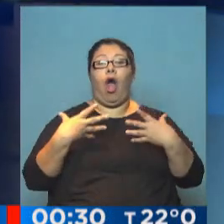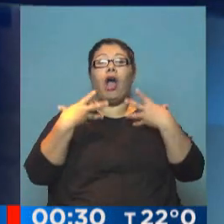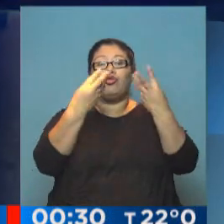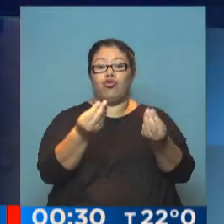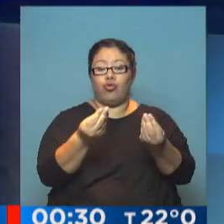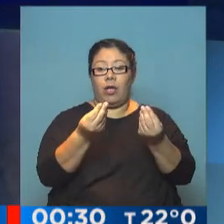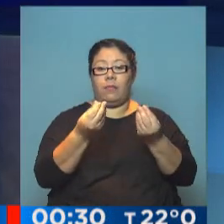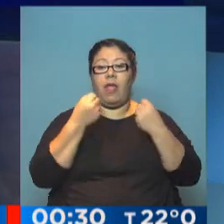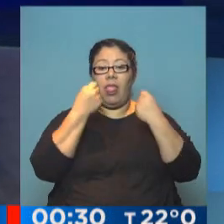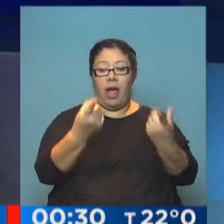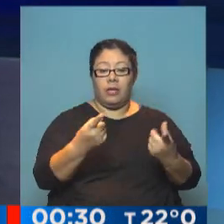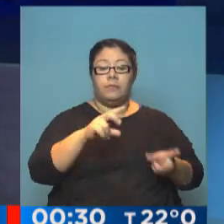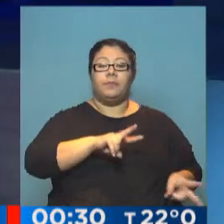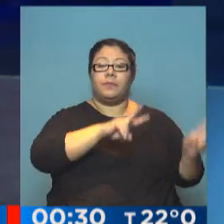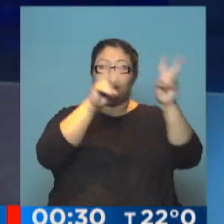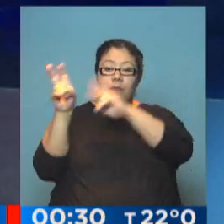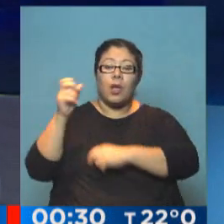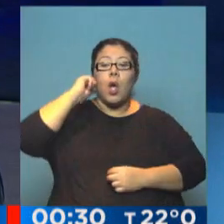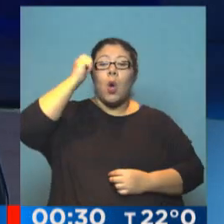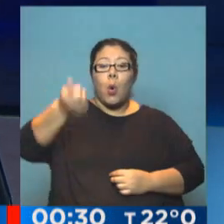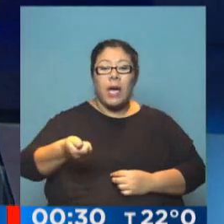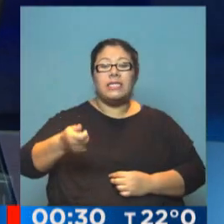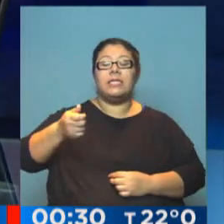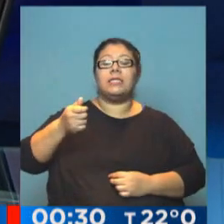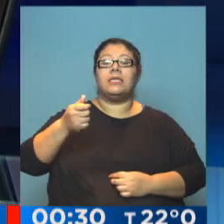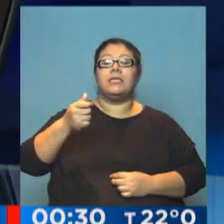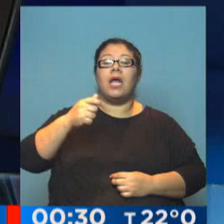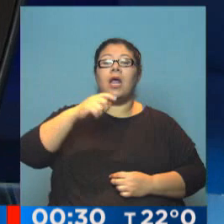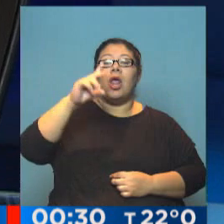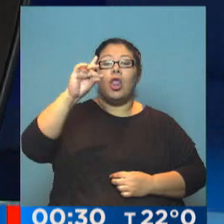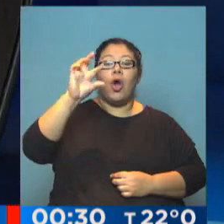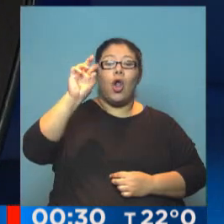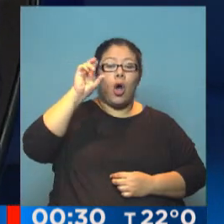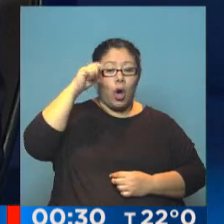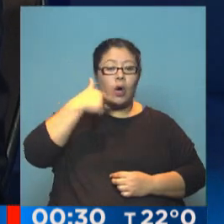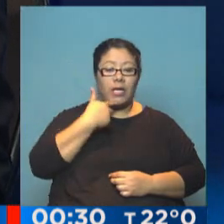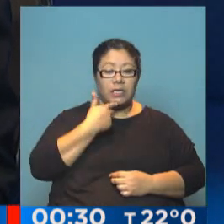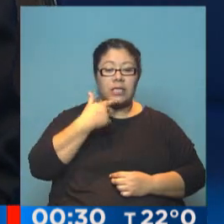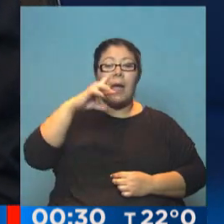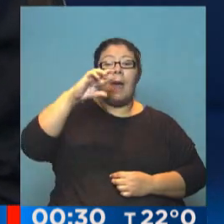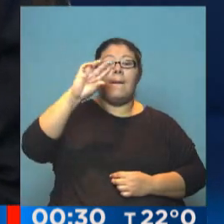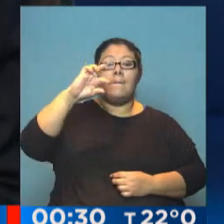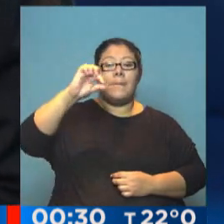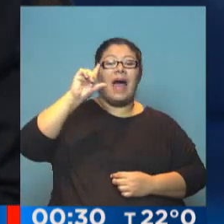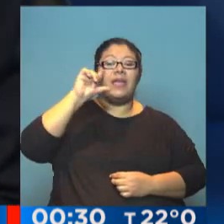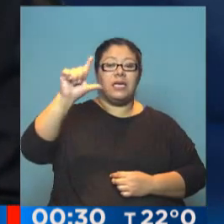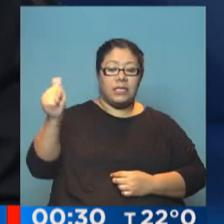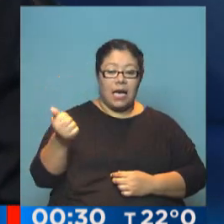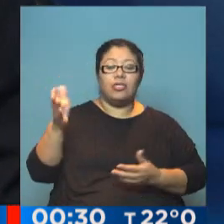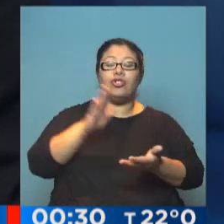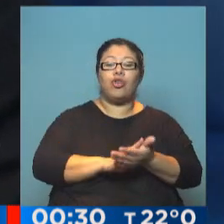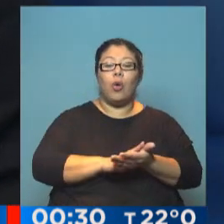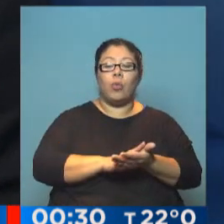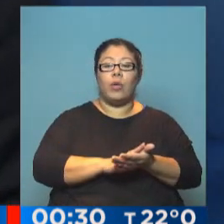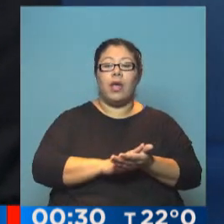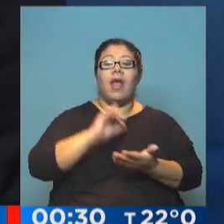En tanto, el juez federal de Dolores, Alejo Ramos Padilla, defendió su fallo que suspende la decisión del Ejecutivo Nacional de